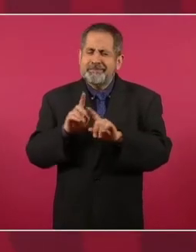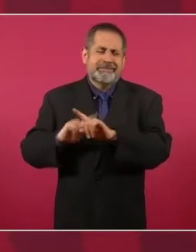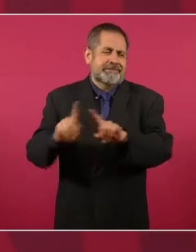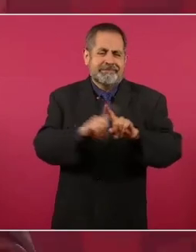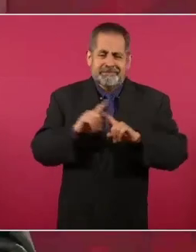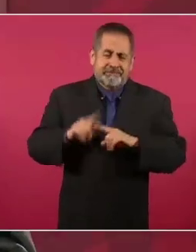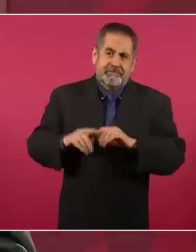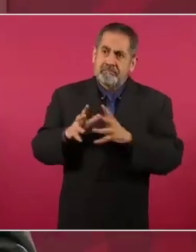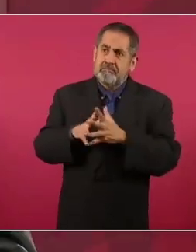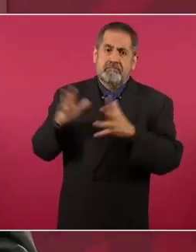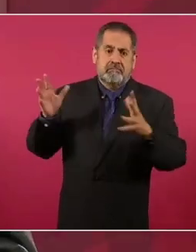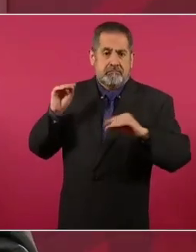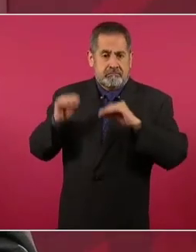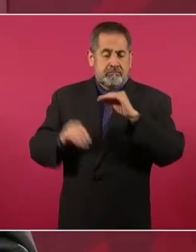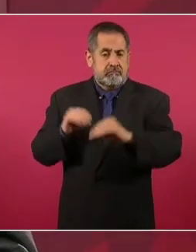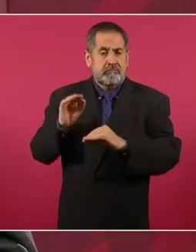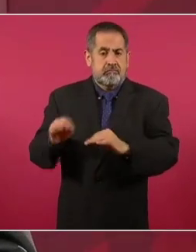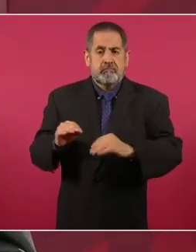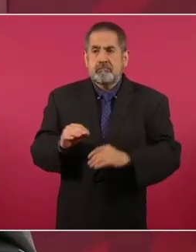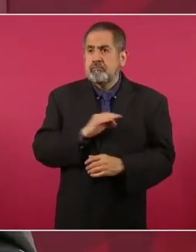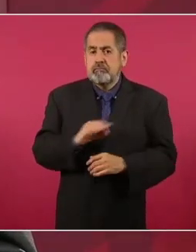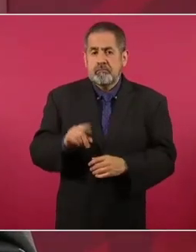obra, son